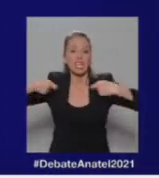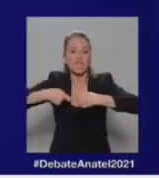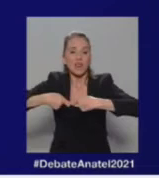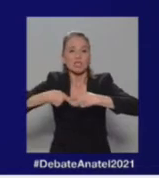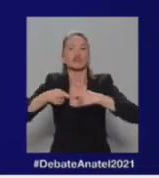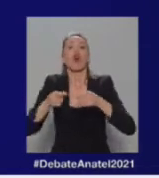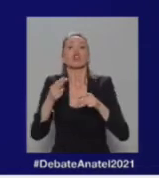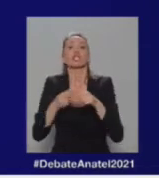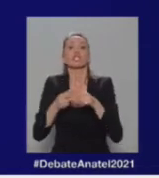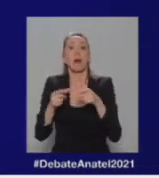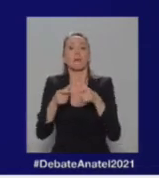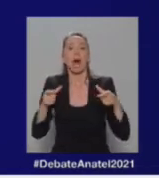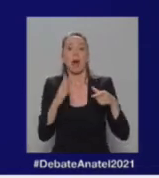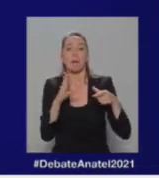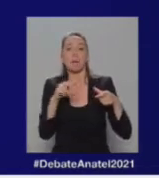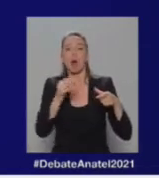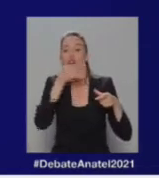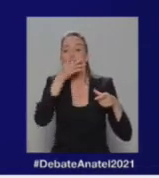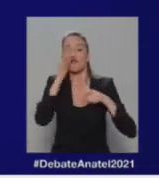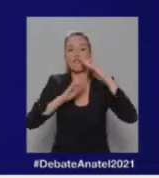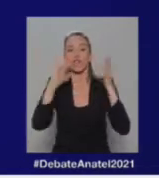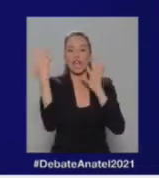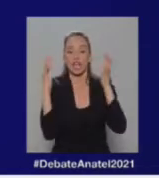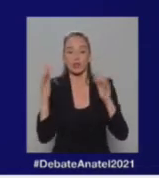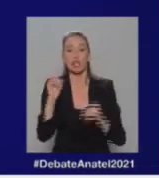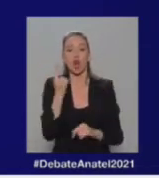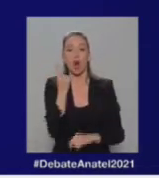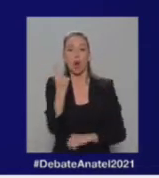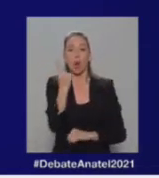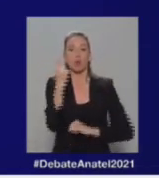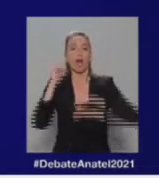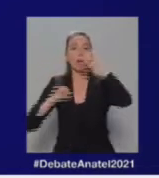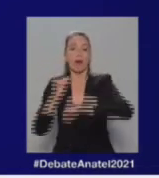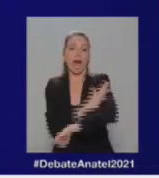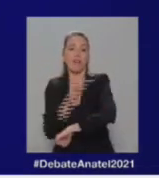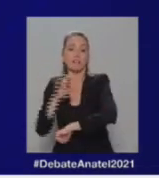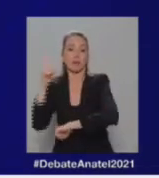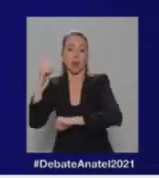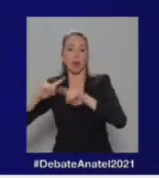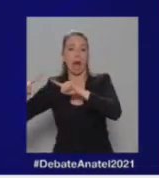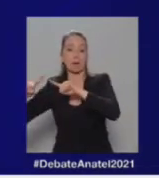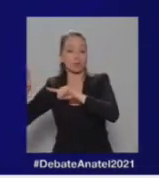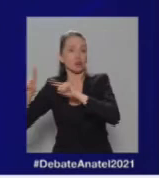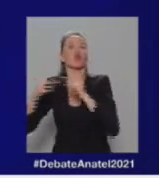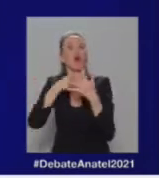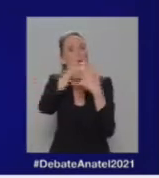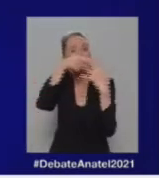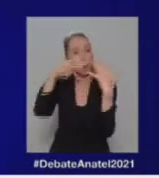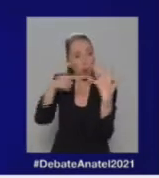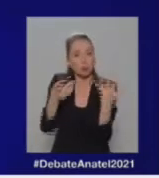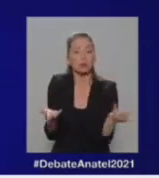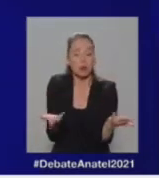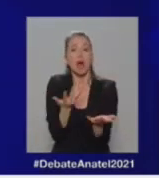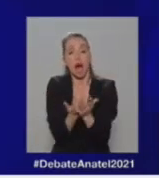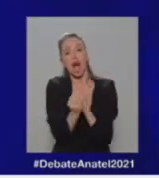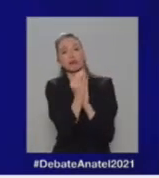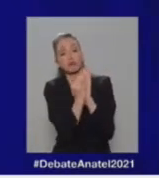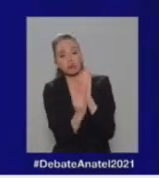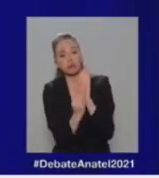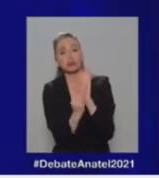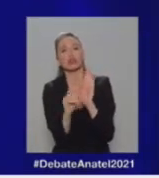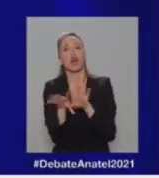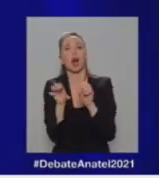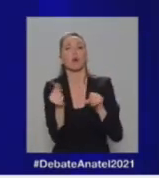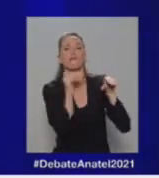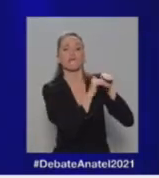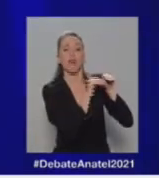ellos. Tiene amigos homosexuales, José Antonio Kast. Acerca de la derogación de la ley del aborto, si es